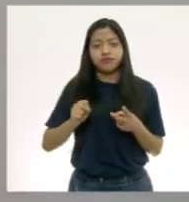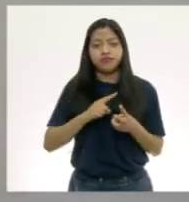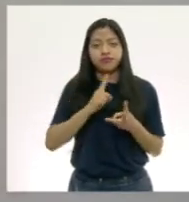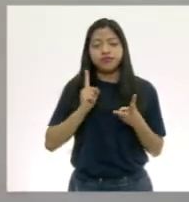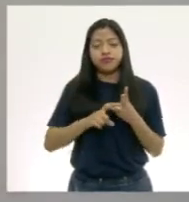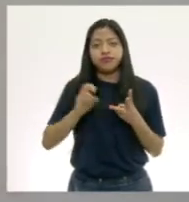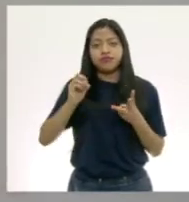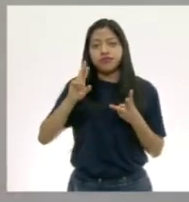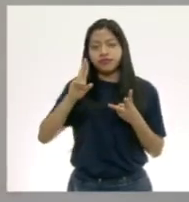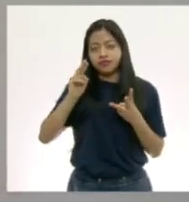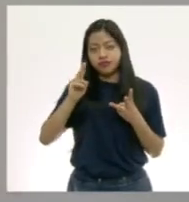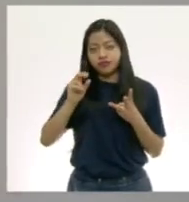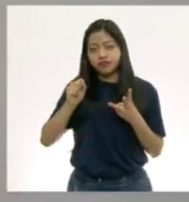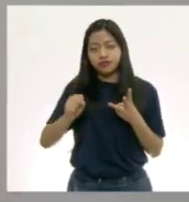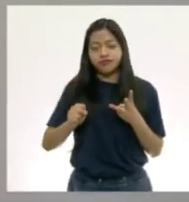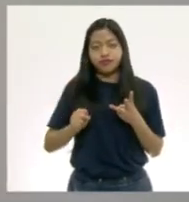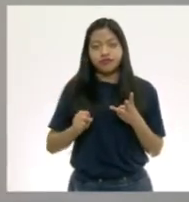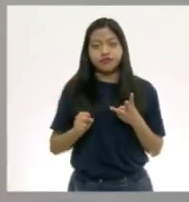Horus,